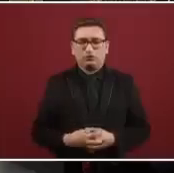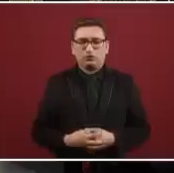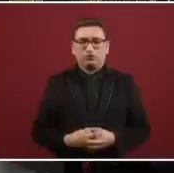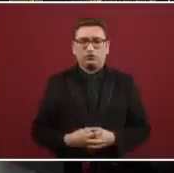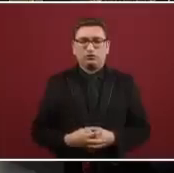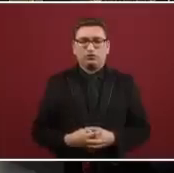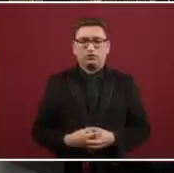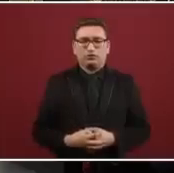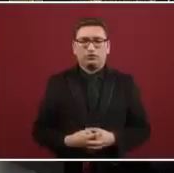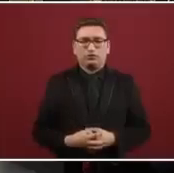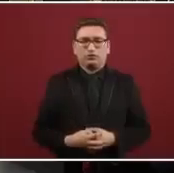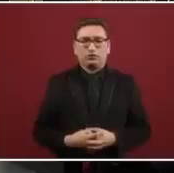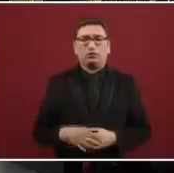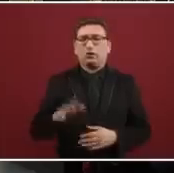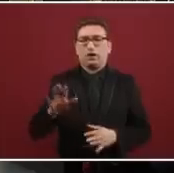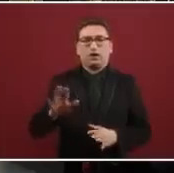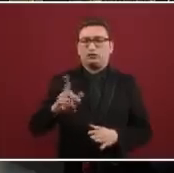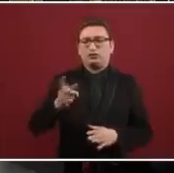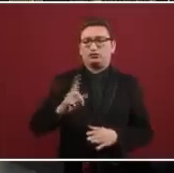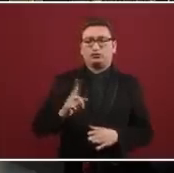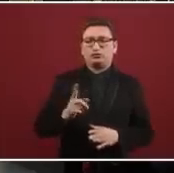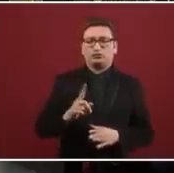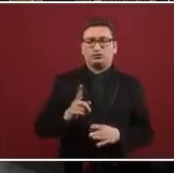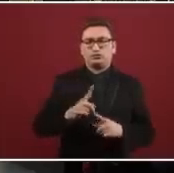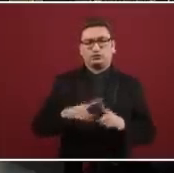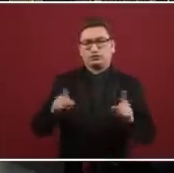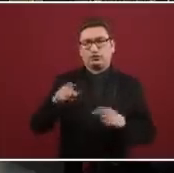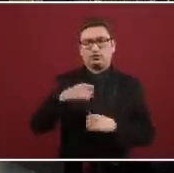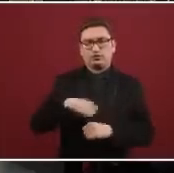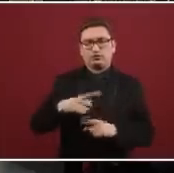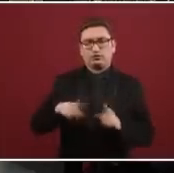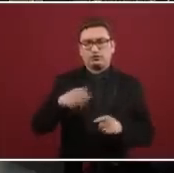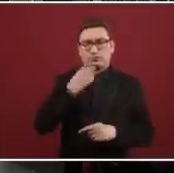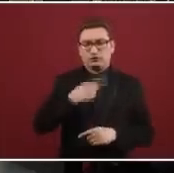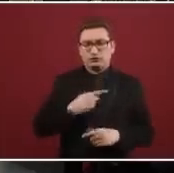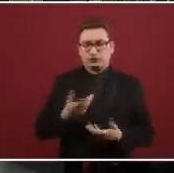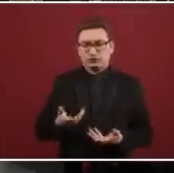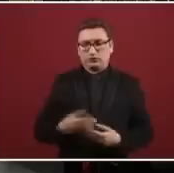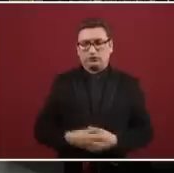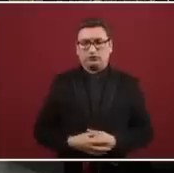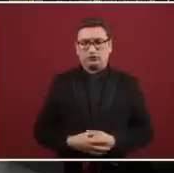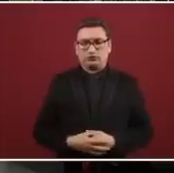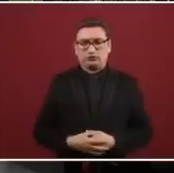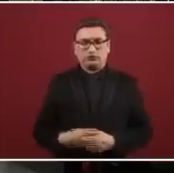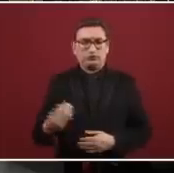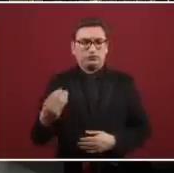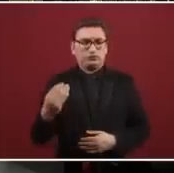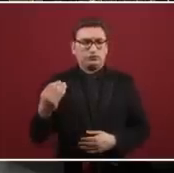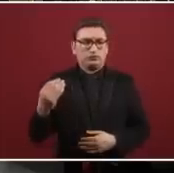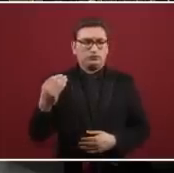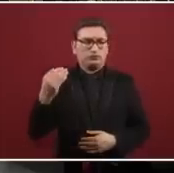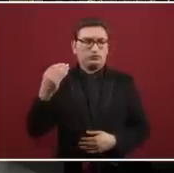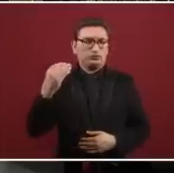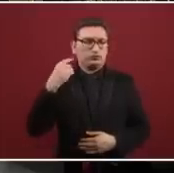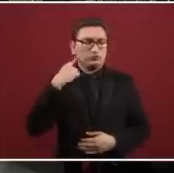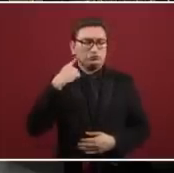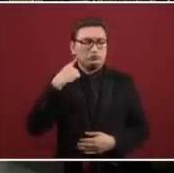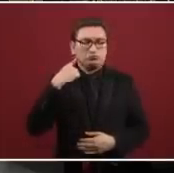genere por la ley de austeridad. Ah, entonces no es la, lo que tú dices. Queda en sus manos decidir el destino de esos ahorros.